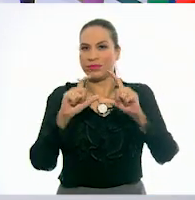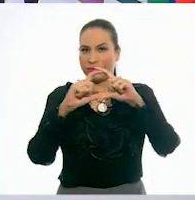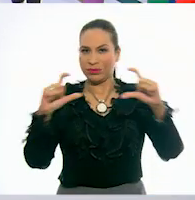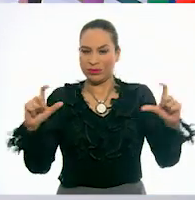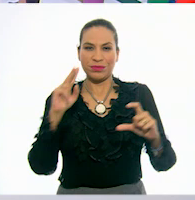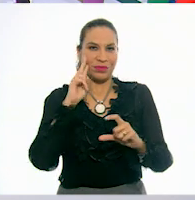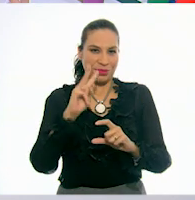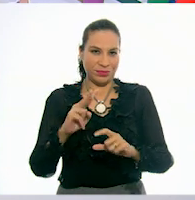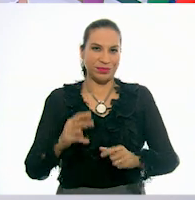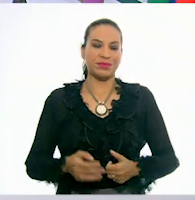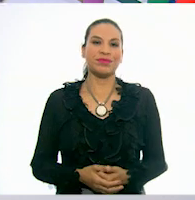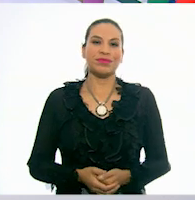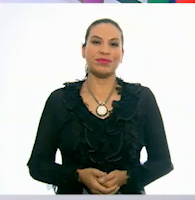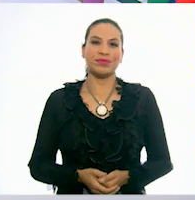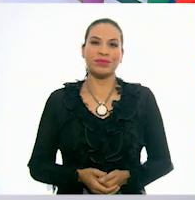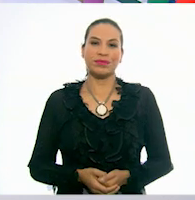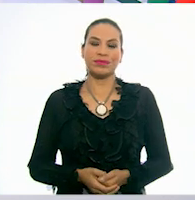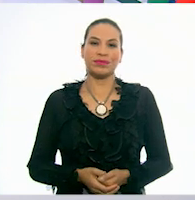Claro.